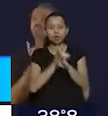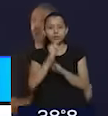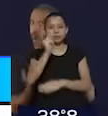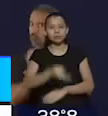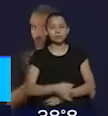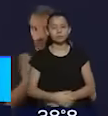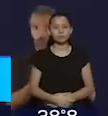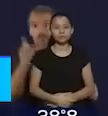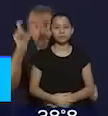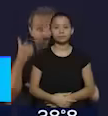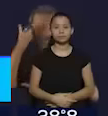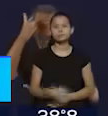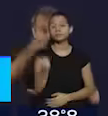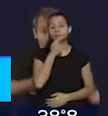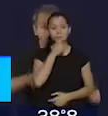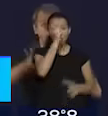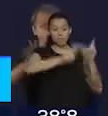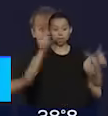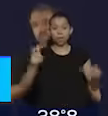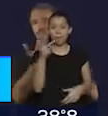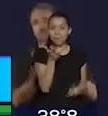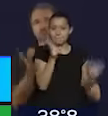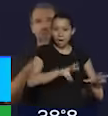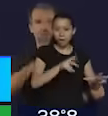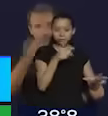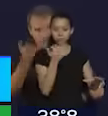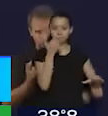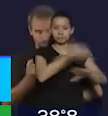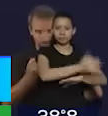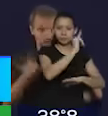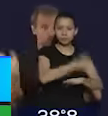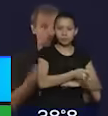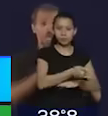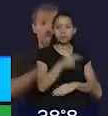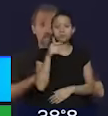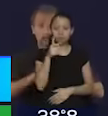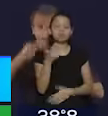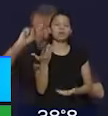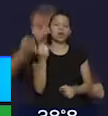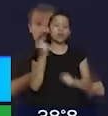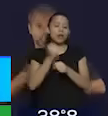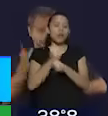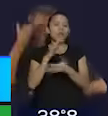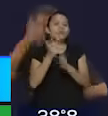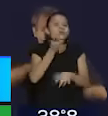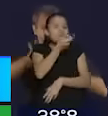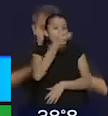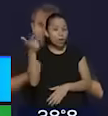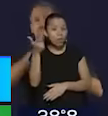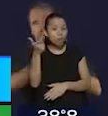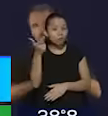quienes vayan al paro quienes adhieran ese paro el día a todos los empleados estatales